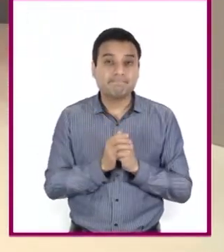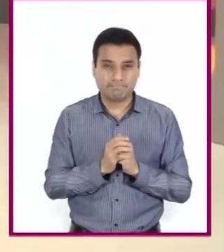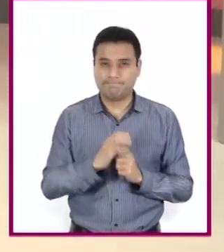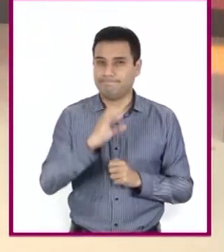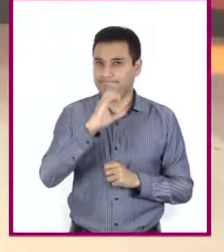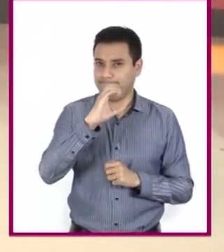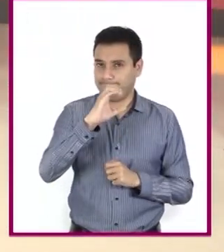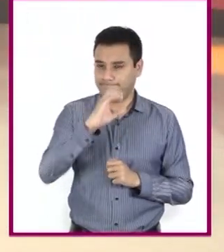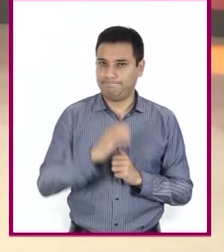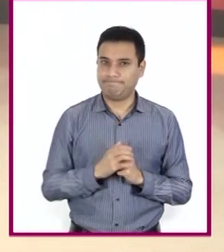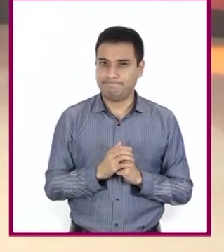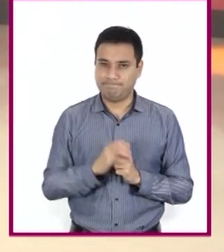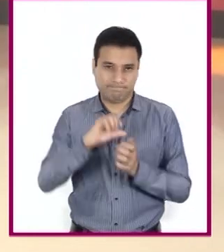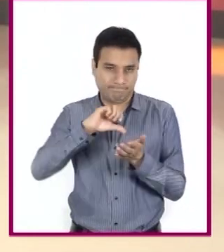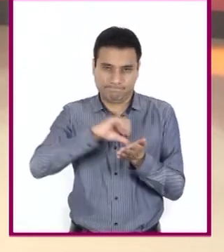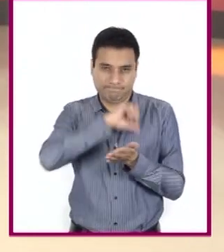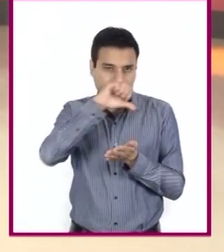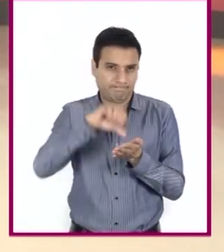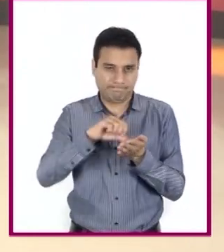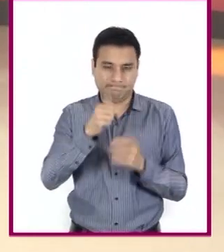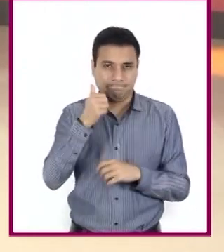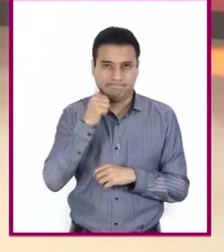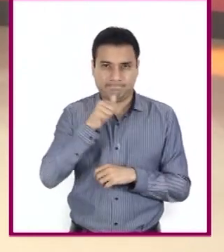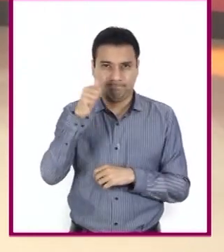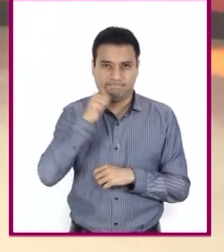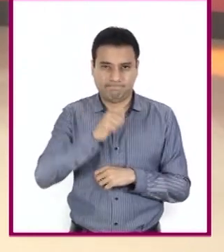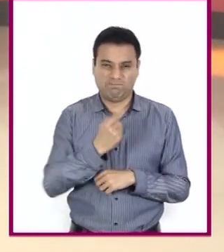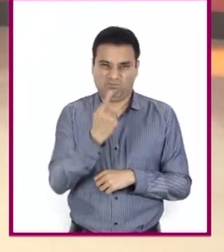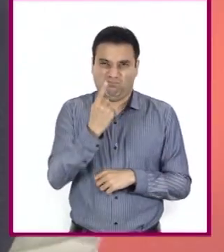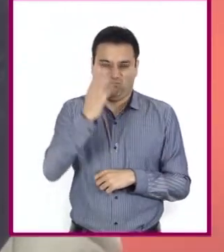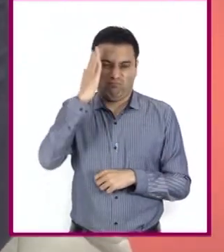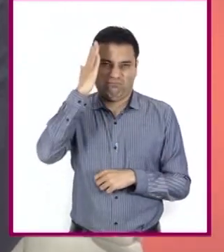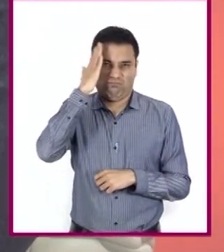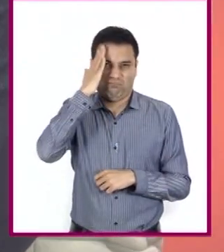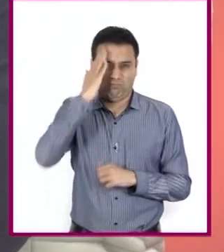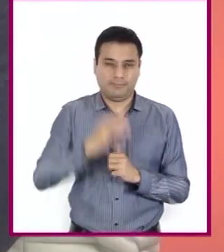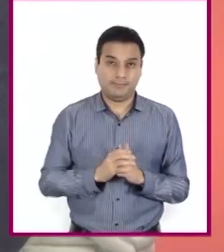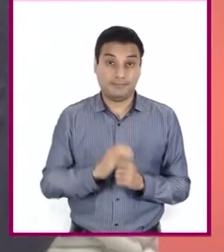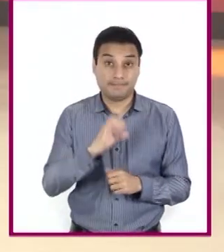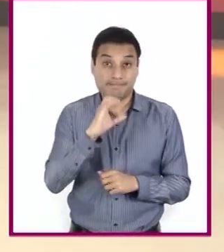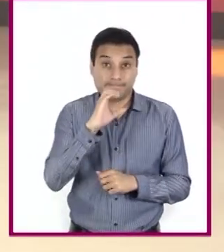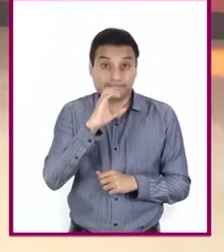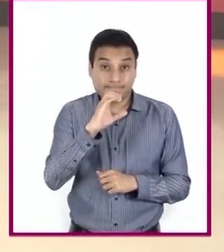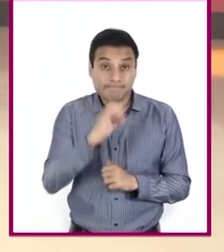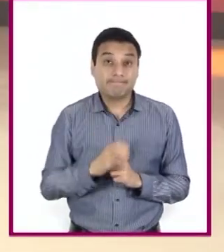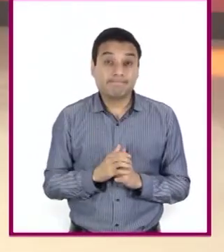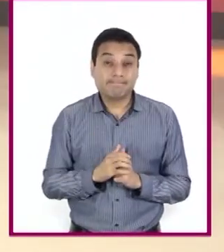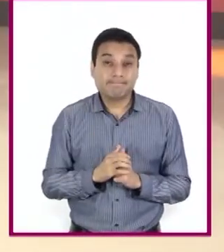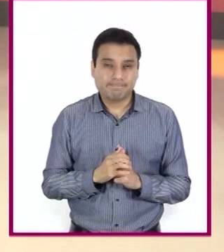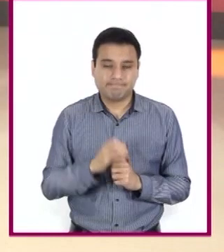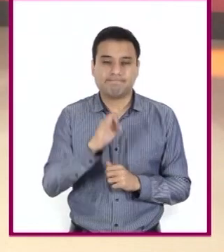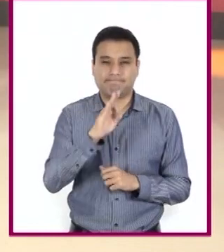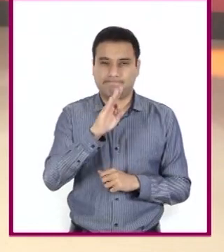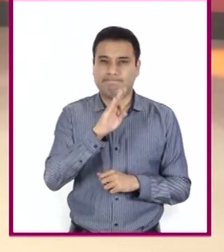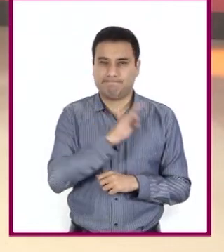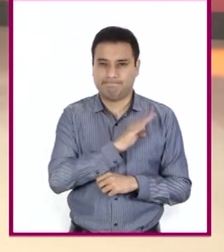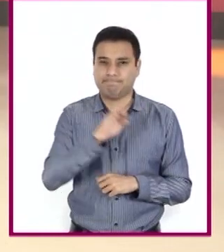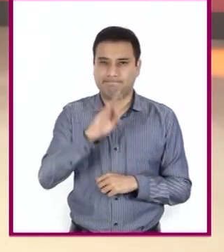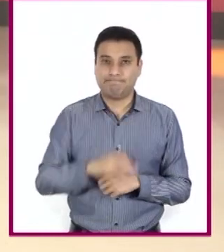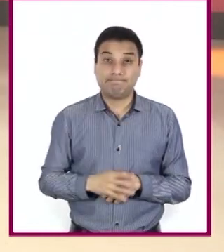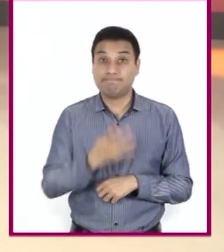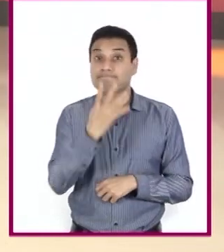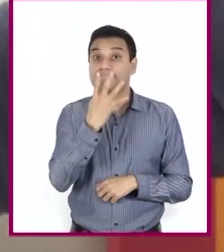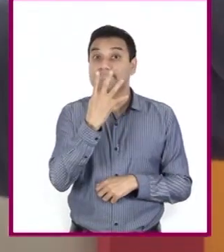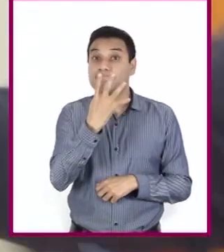carbono. Se coloca en el centro al ser el elemento unitario. El carbono es tetravalente, quiere decir que tiene